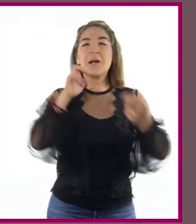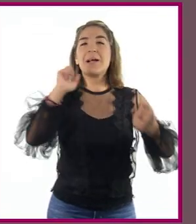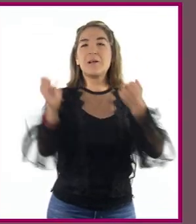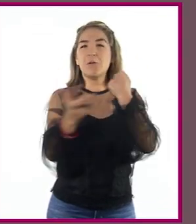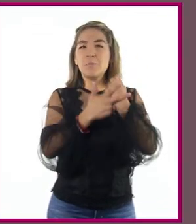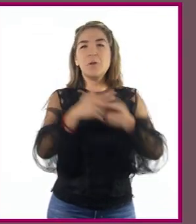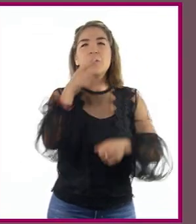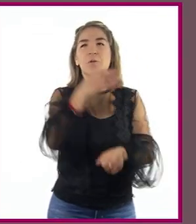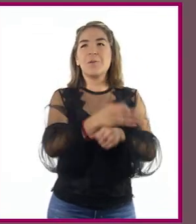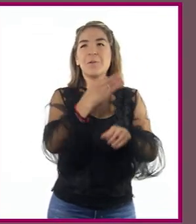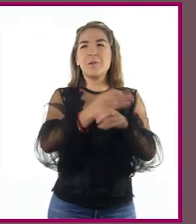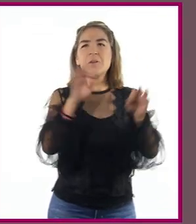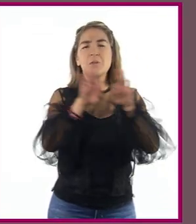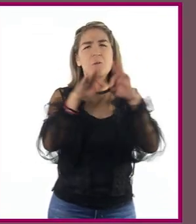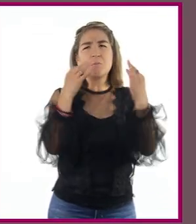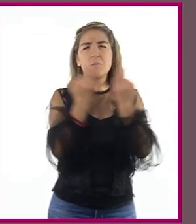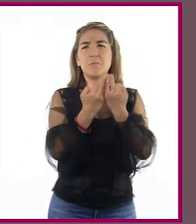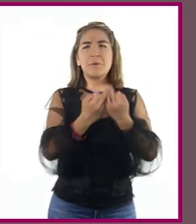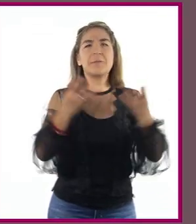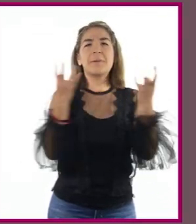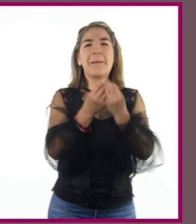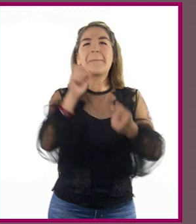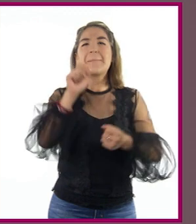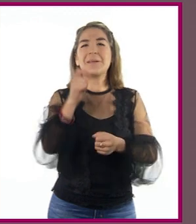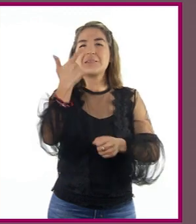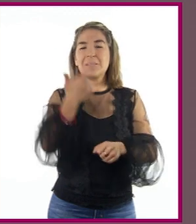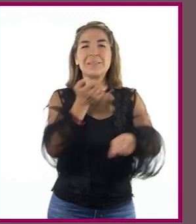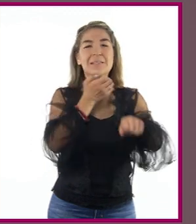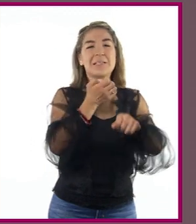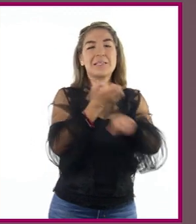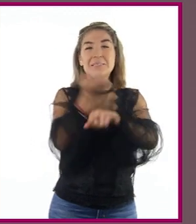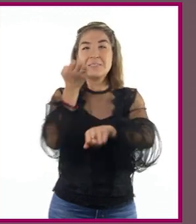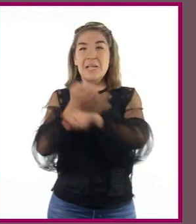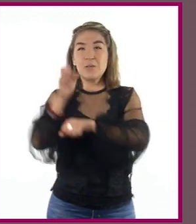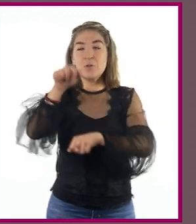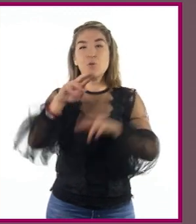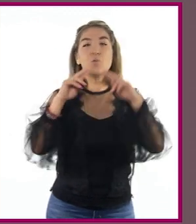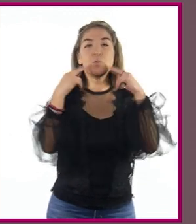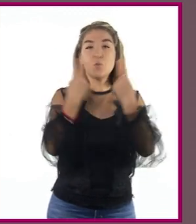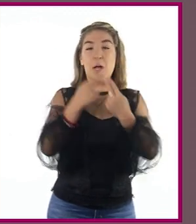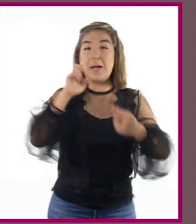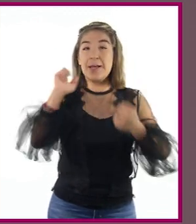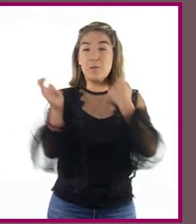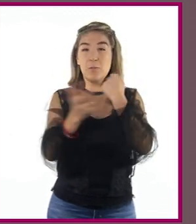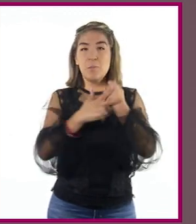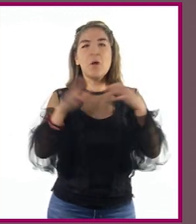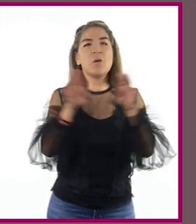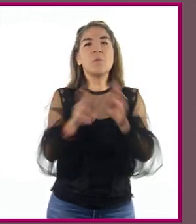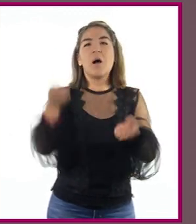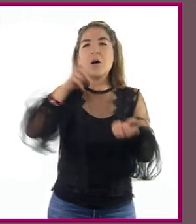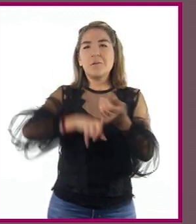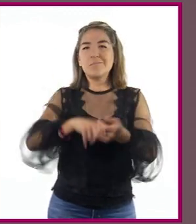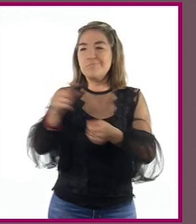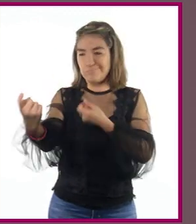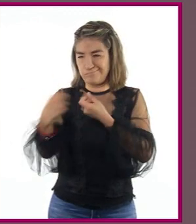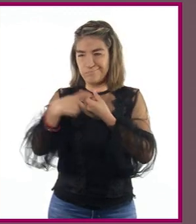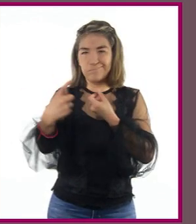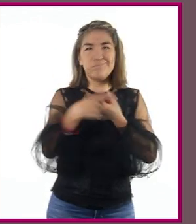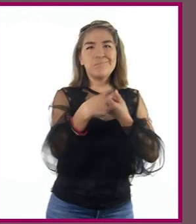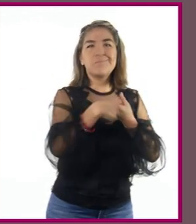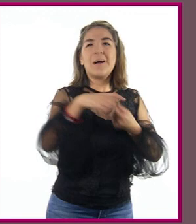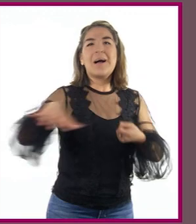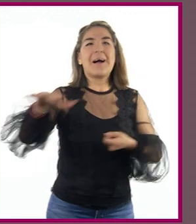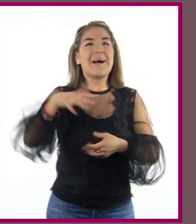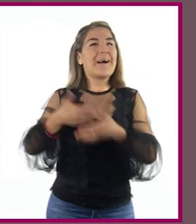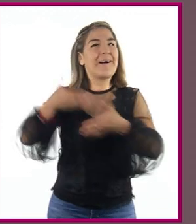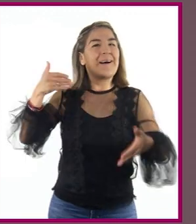formada actualmente por 27 Estados miembros. La Unión Europea absorbió a las comunidades europeas